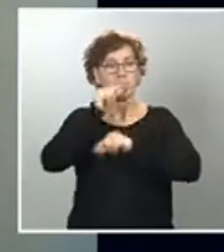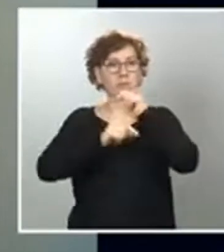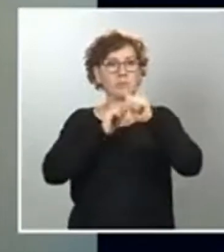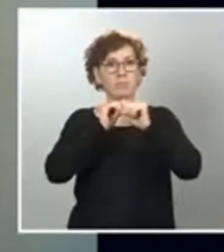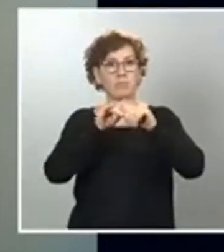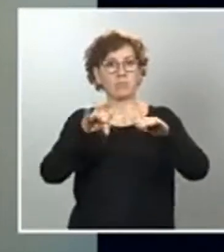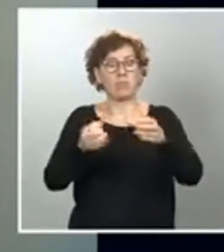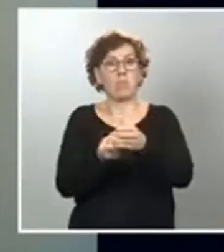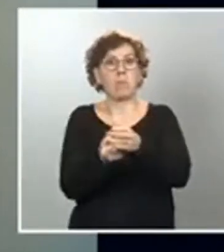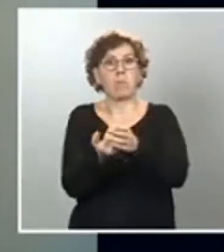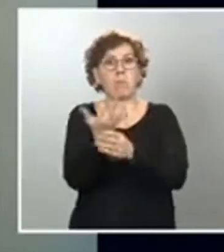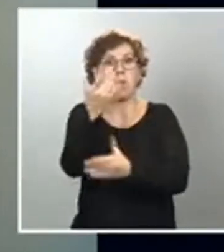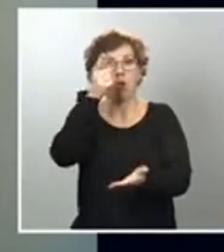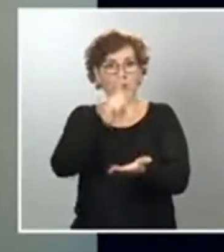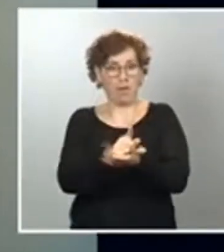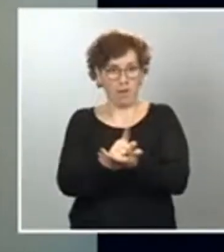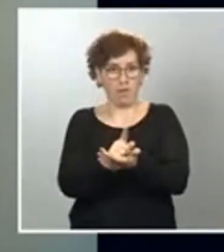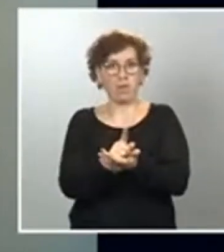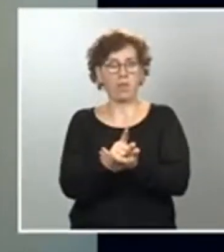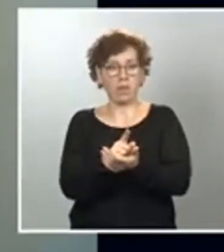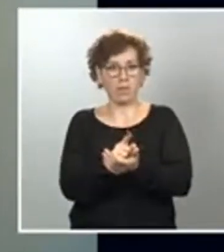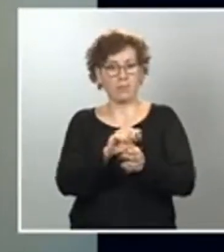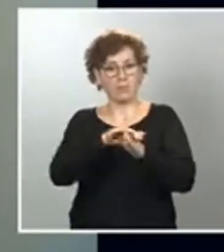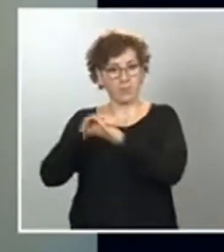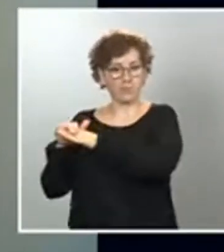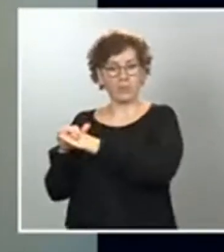hacer ejercicio? Luego, desde Economía se ha dicho